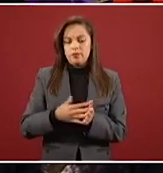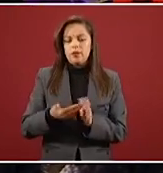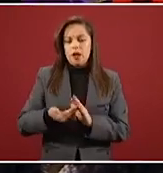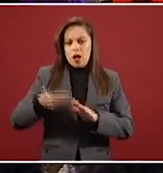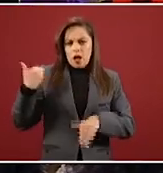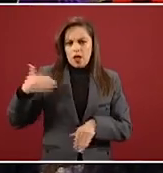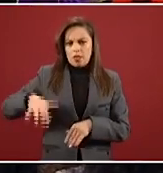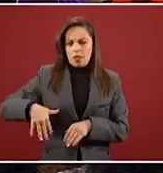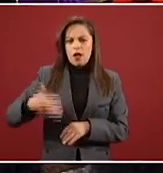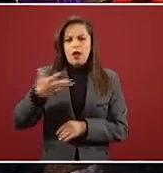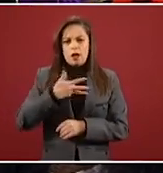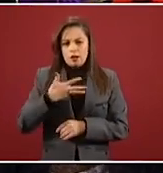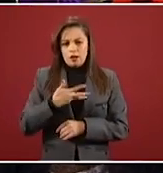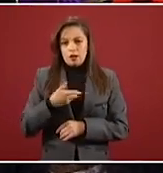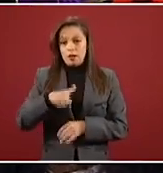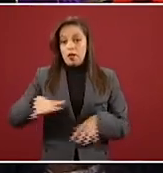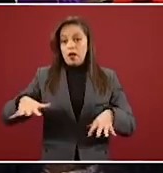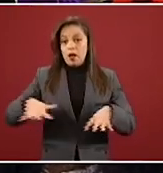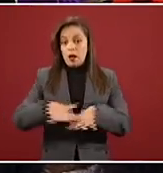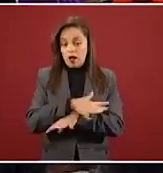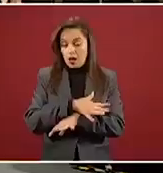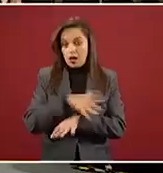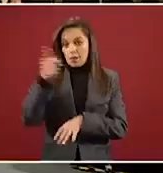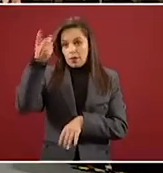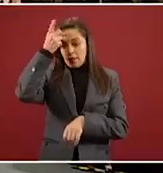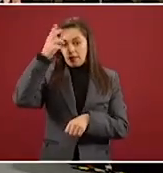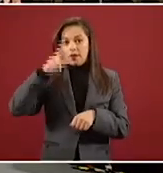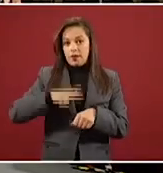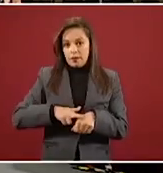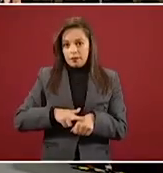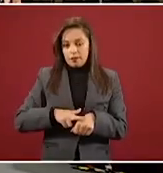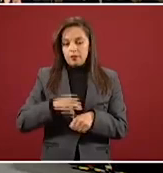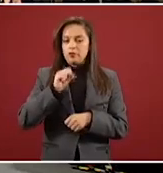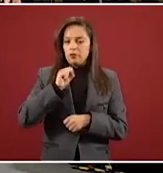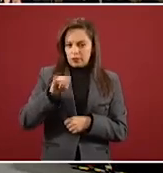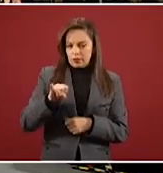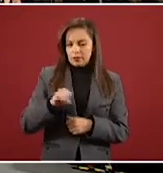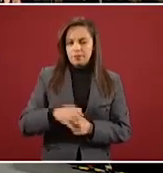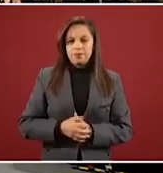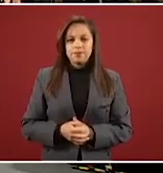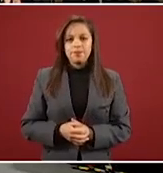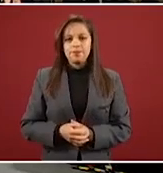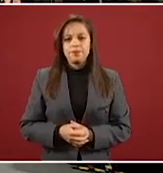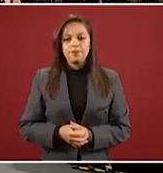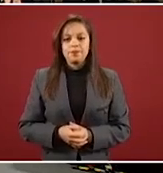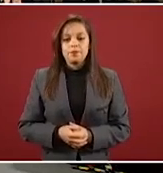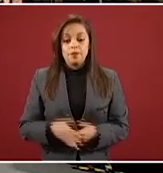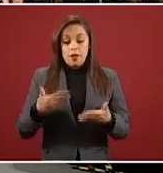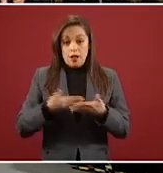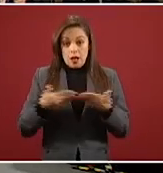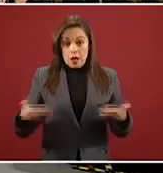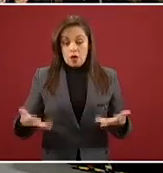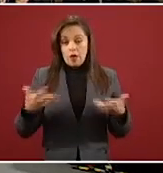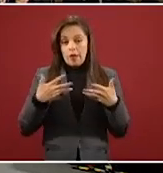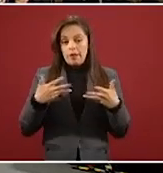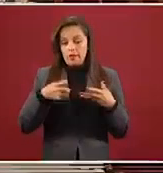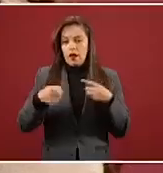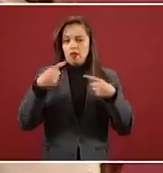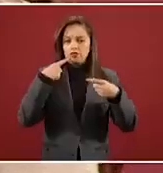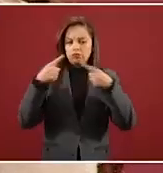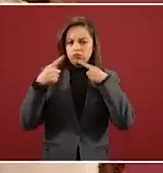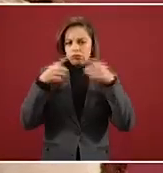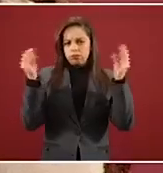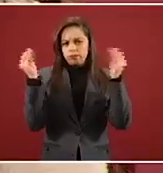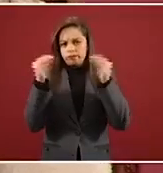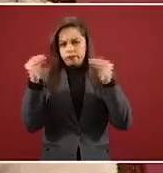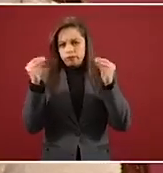anteriormente, cambió su directiva, eso sí. Hay hoy un conflicto con la directora,